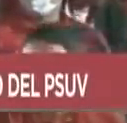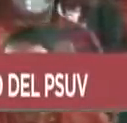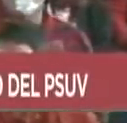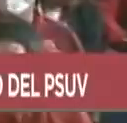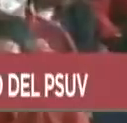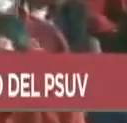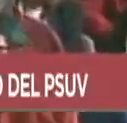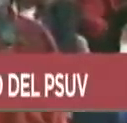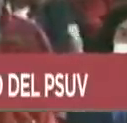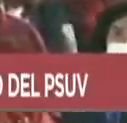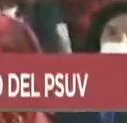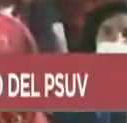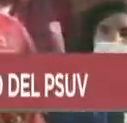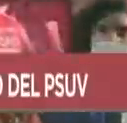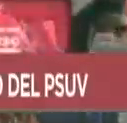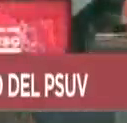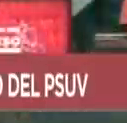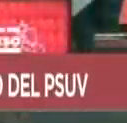Correcto.